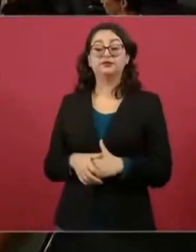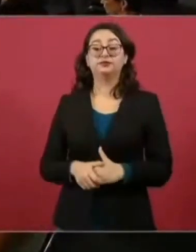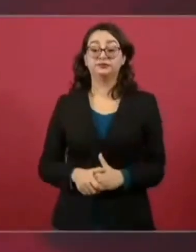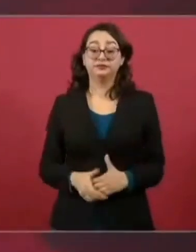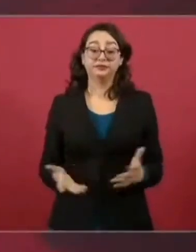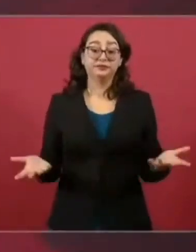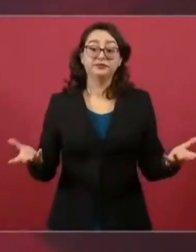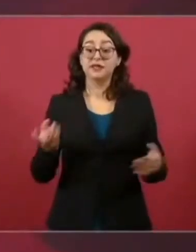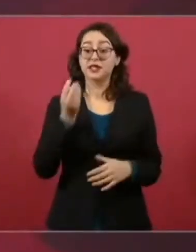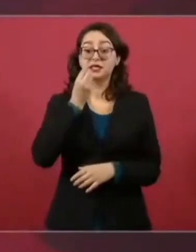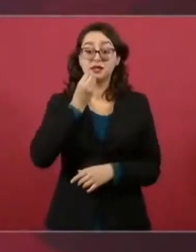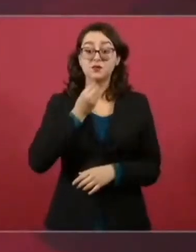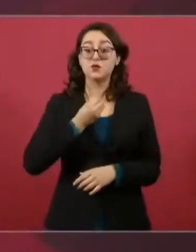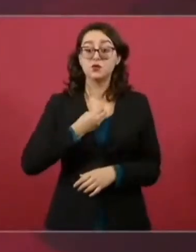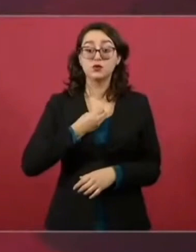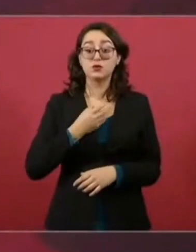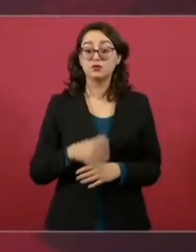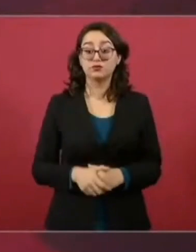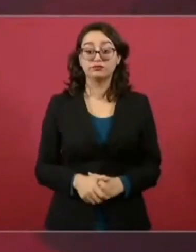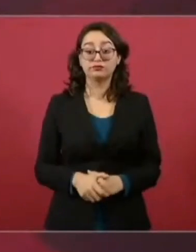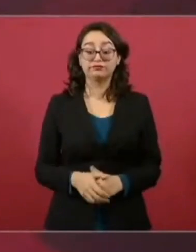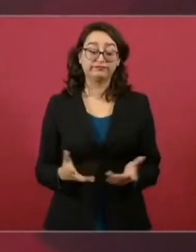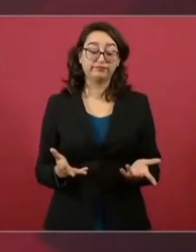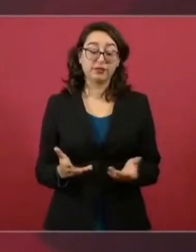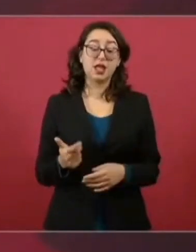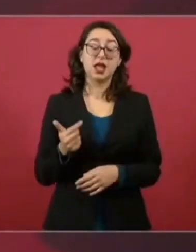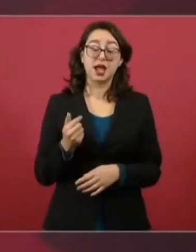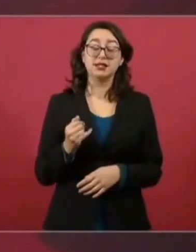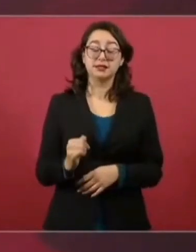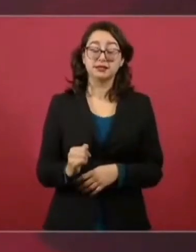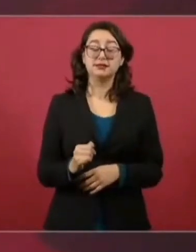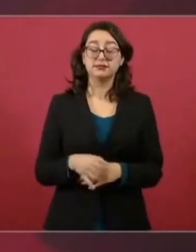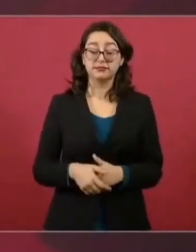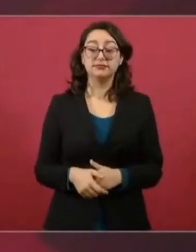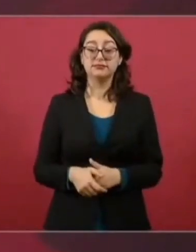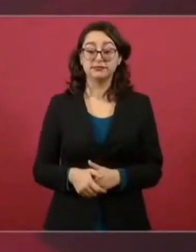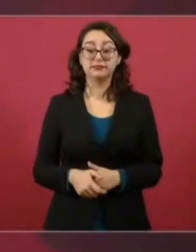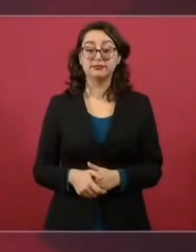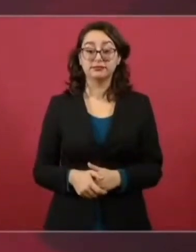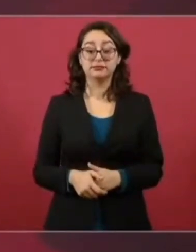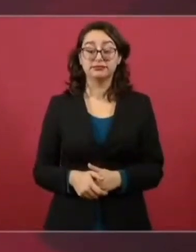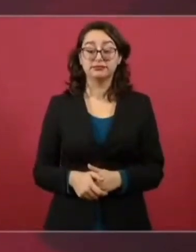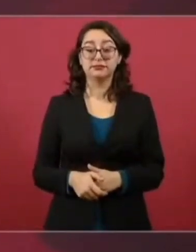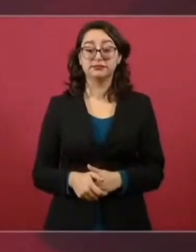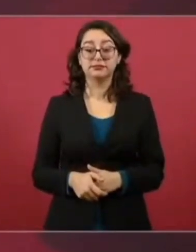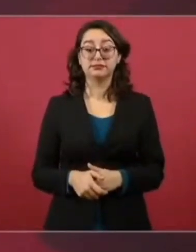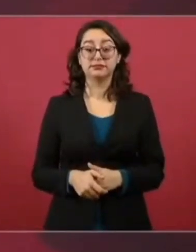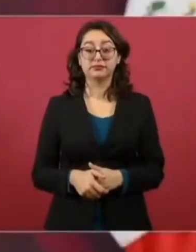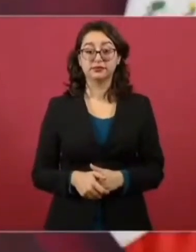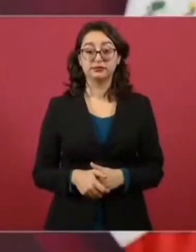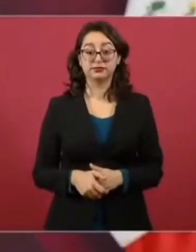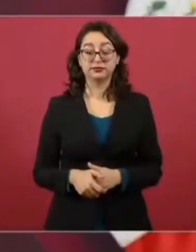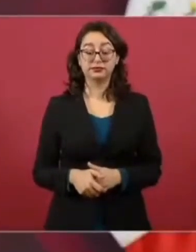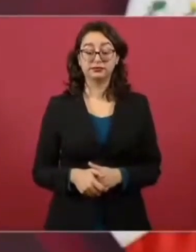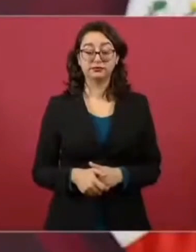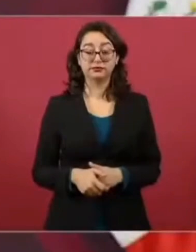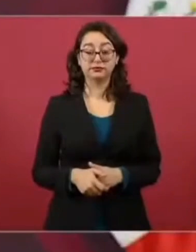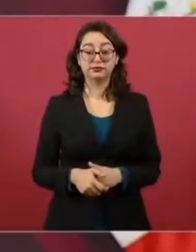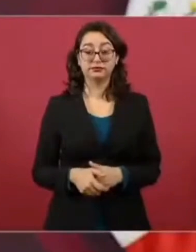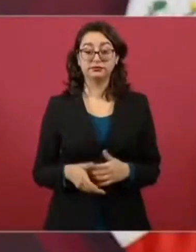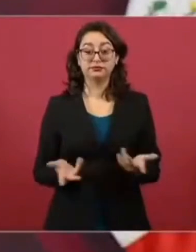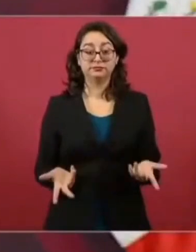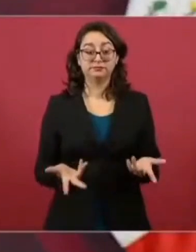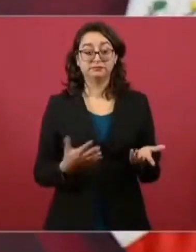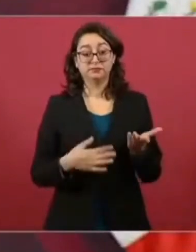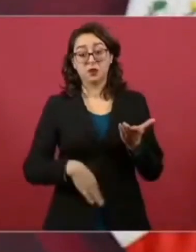Pero así es esto, ¿no? O sea, es importante que se entienda que si hay